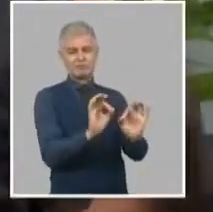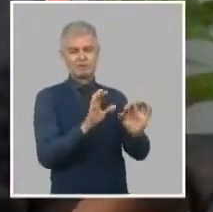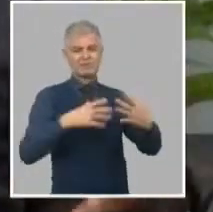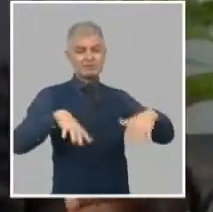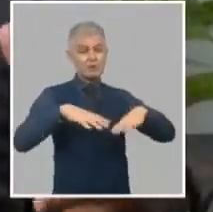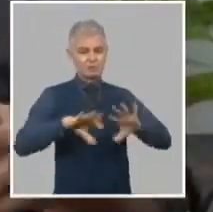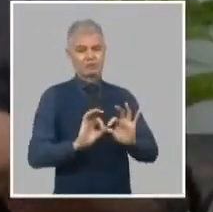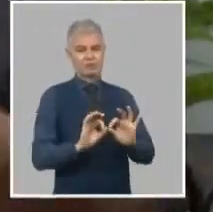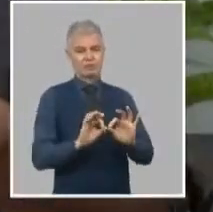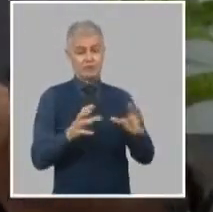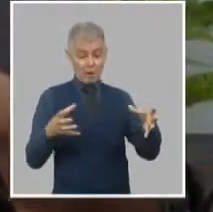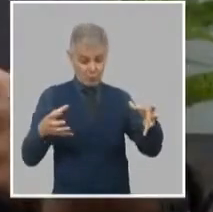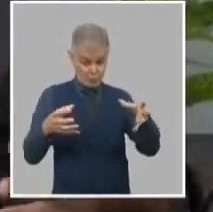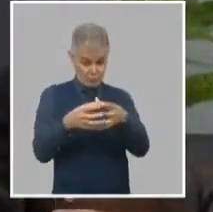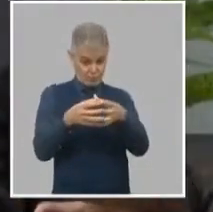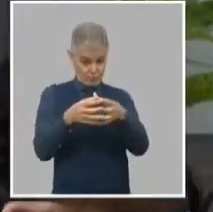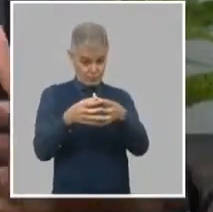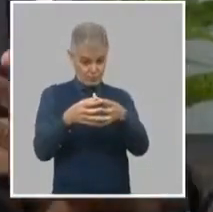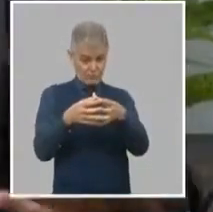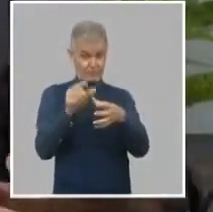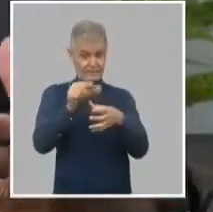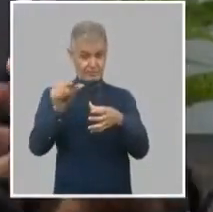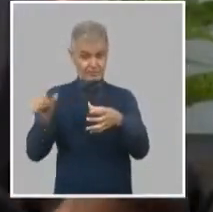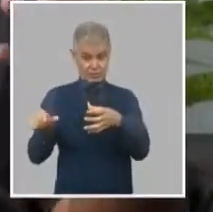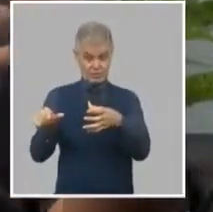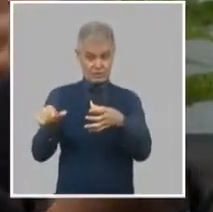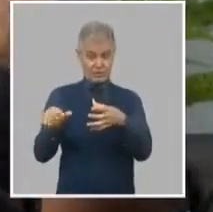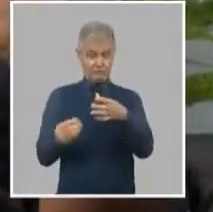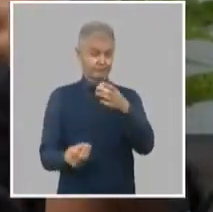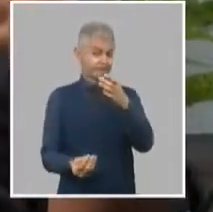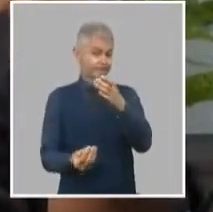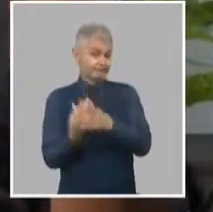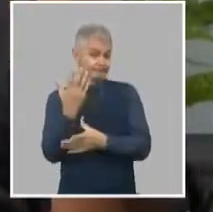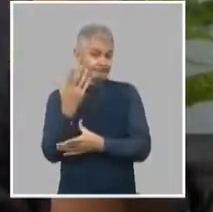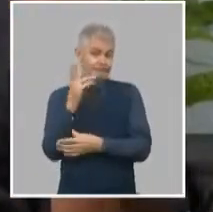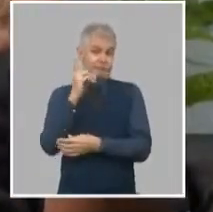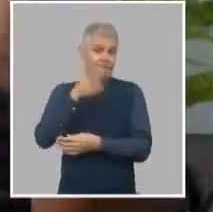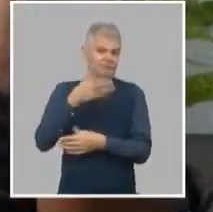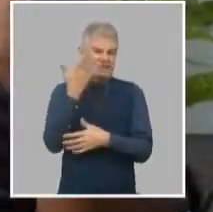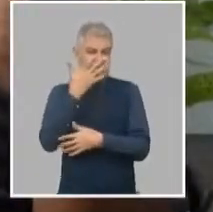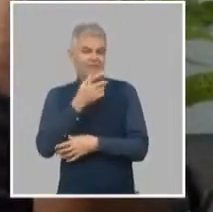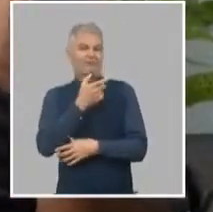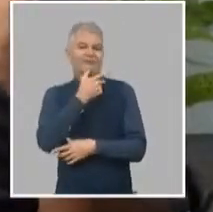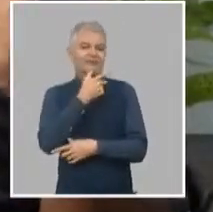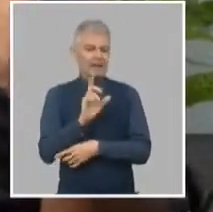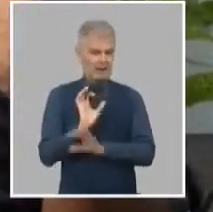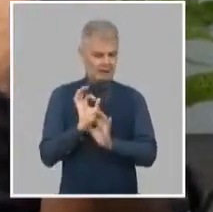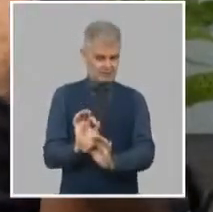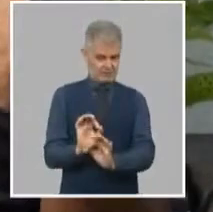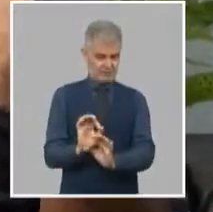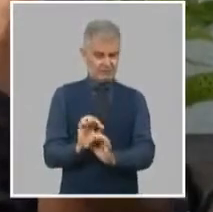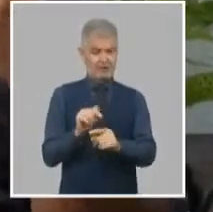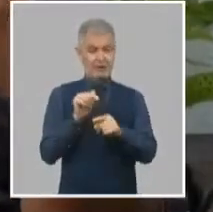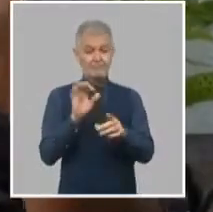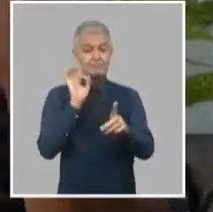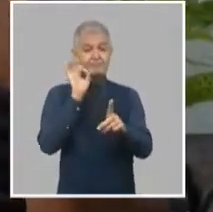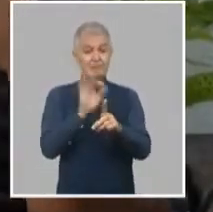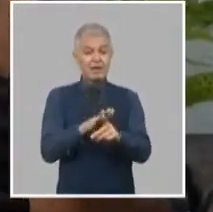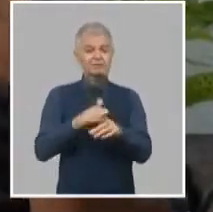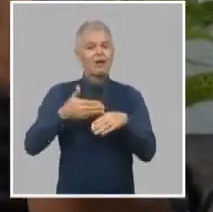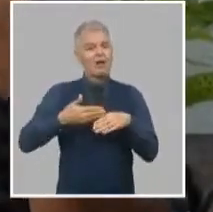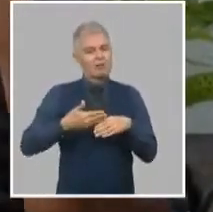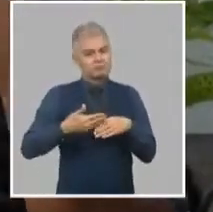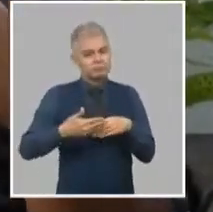contingente quedó conformado, por supuesto, por Fidel, y a partir de ese momento inició una